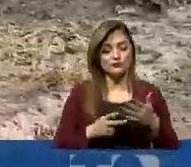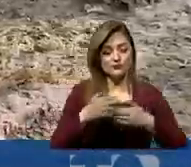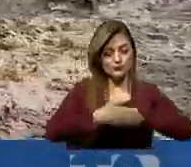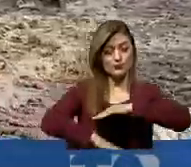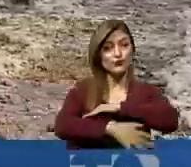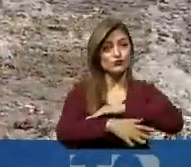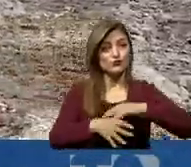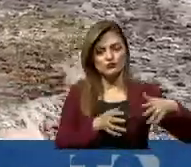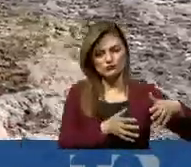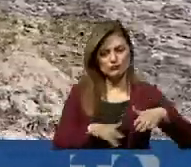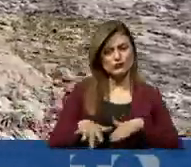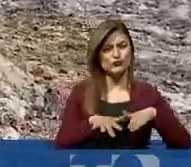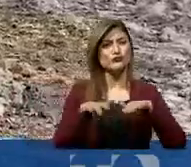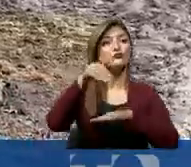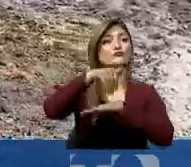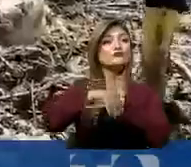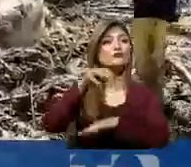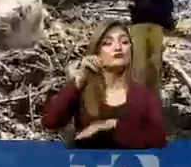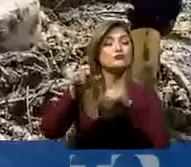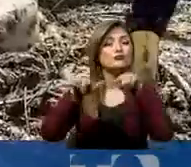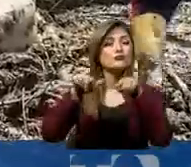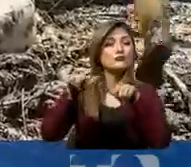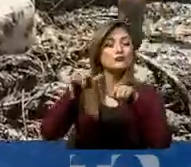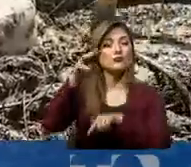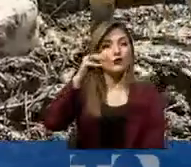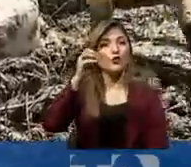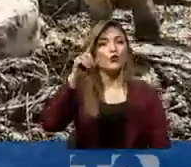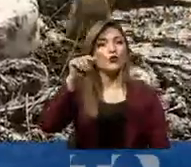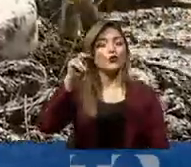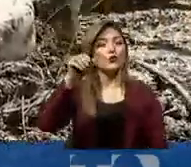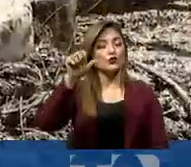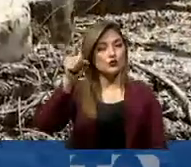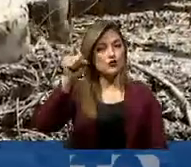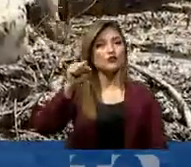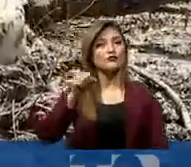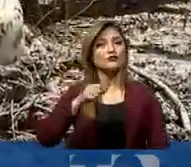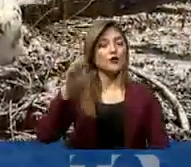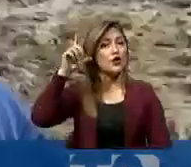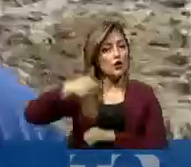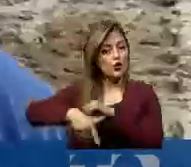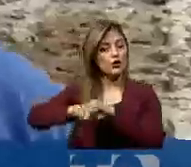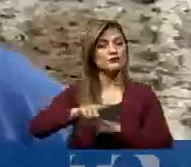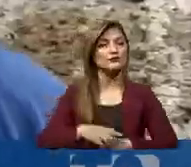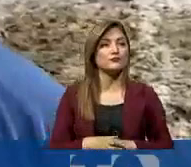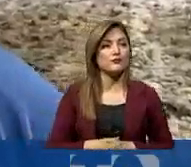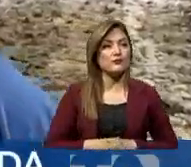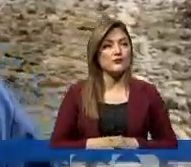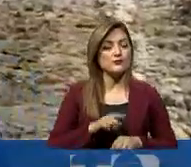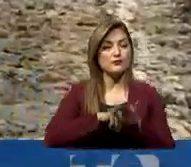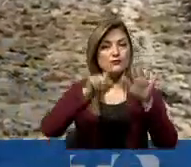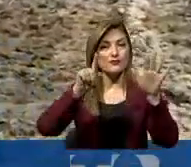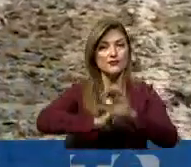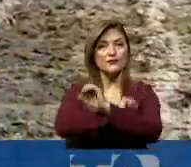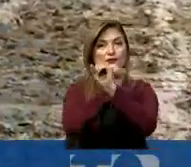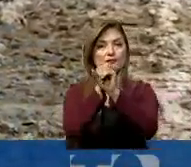que se desbordó la tarde de este martes en el sector de los molinos vía cheng y lancha de la ciudad de loja justamente desde las seis de la mañana